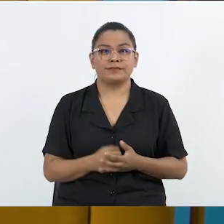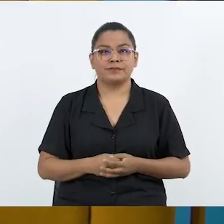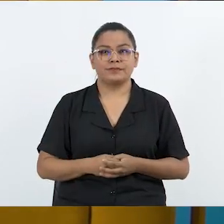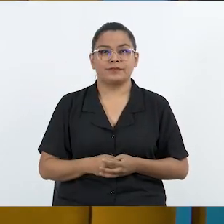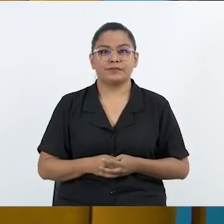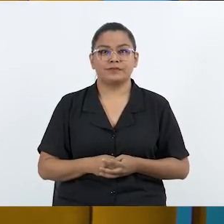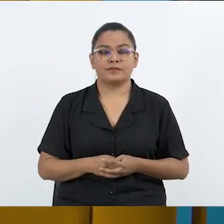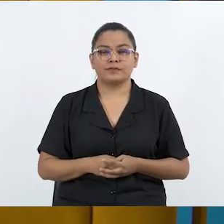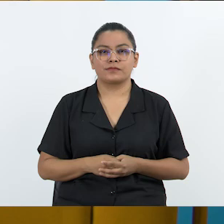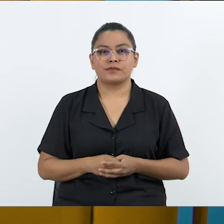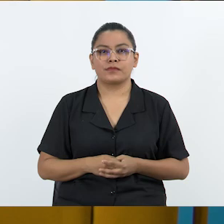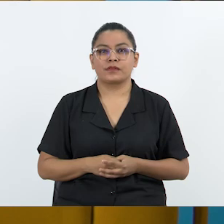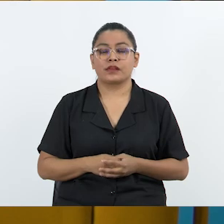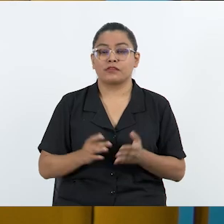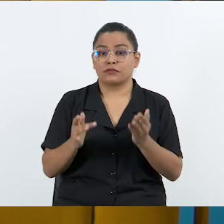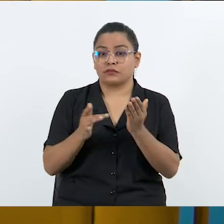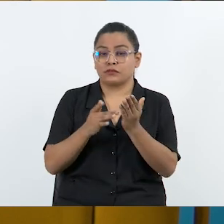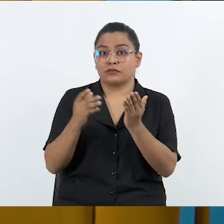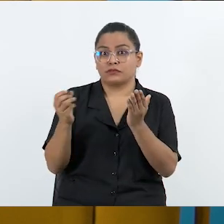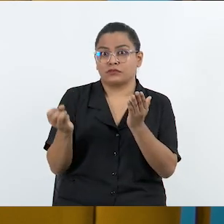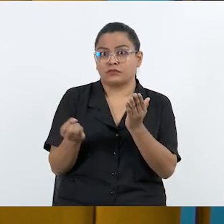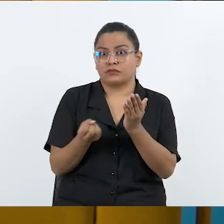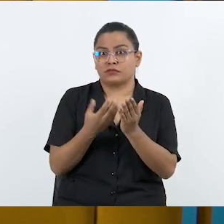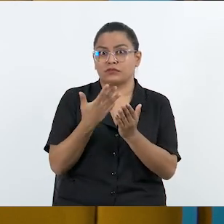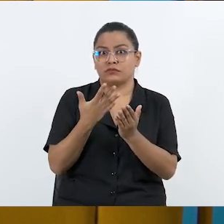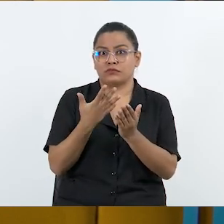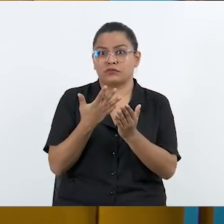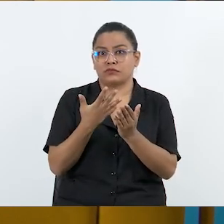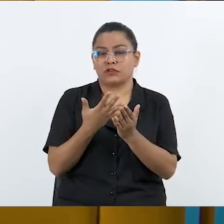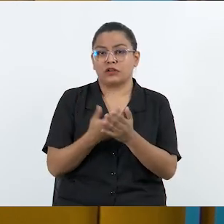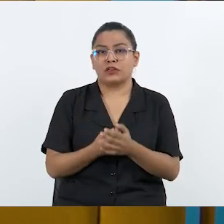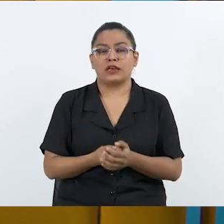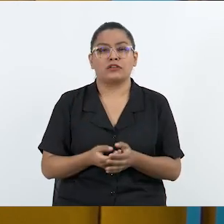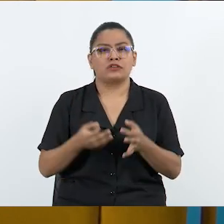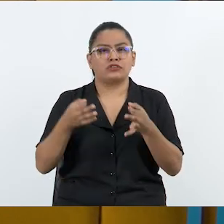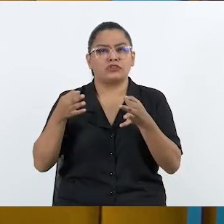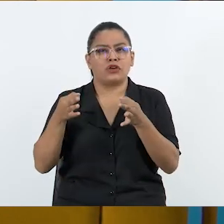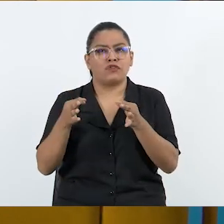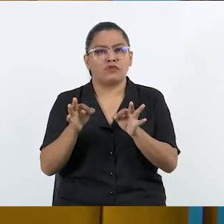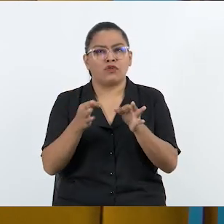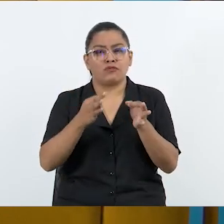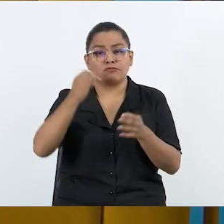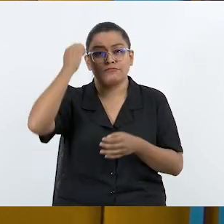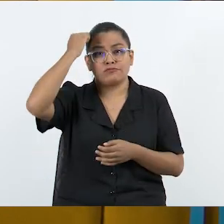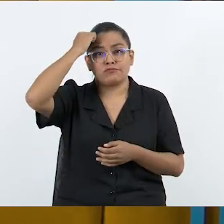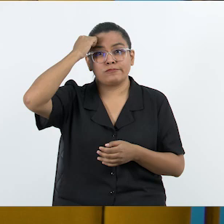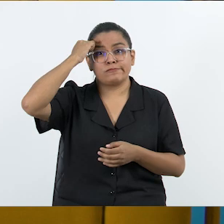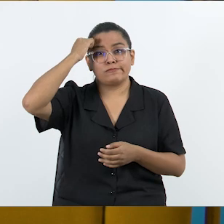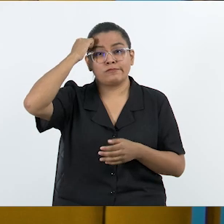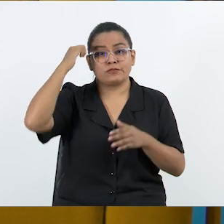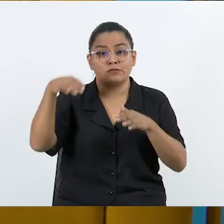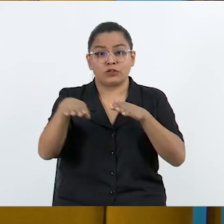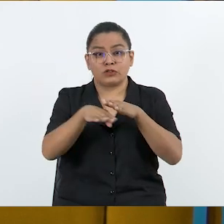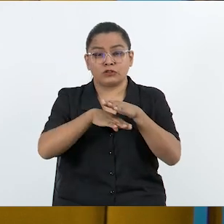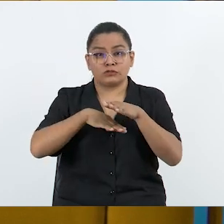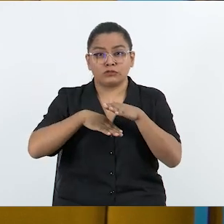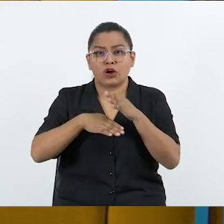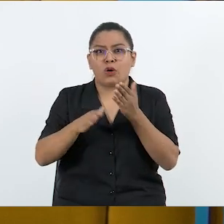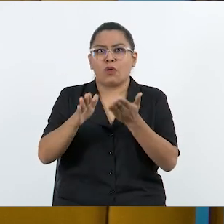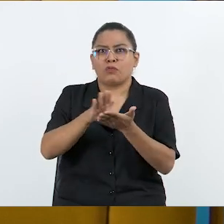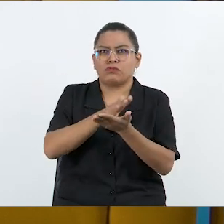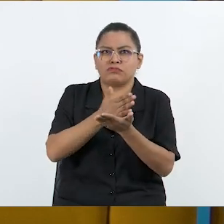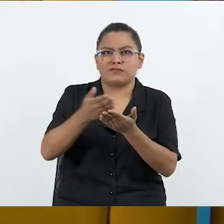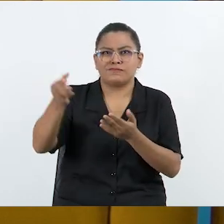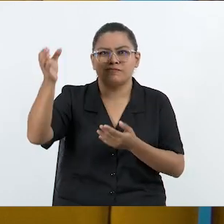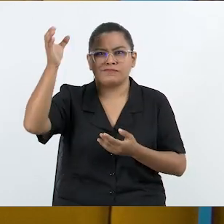En este caso, la tecnología no refuerza viejas formas de aprender basadas en la transmisión de conocimientos